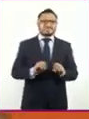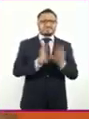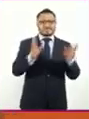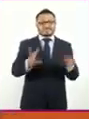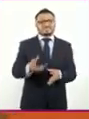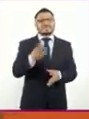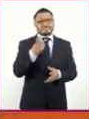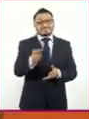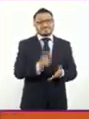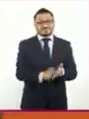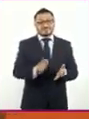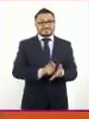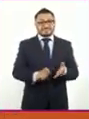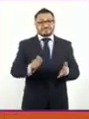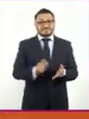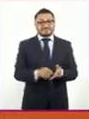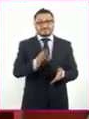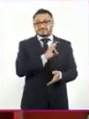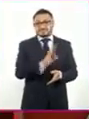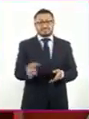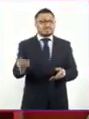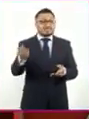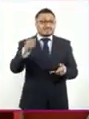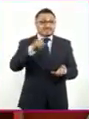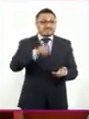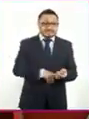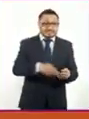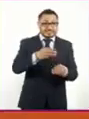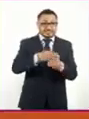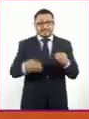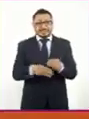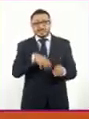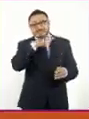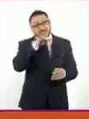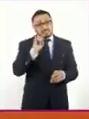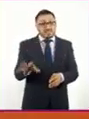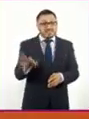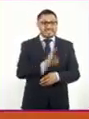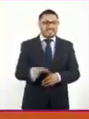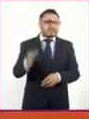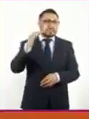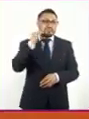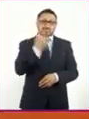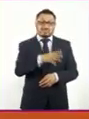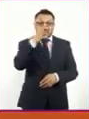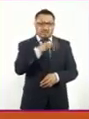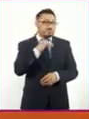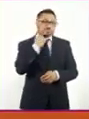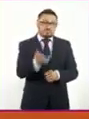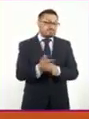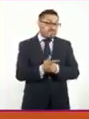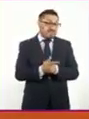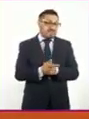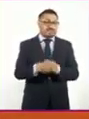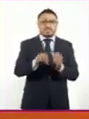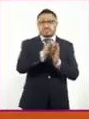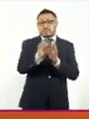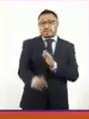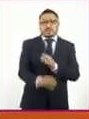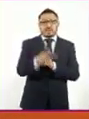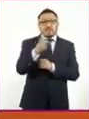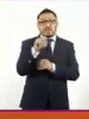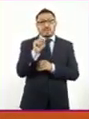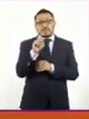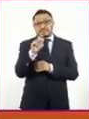ese registro también pueden incluir el material que se desperdicie por posibles errores. Por ejemplo, algunas pastas que